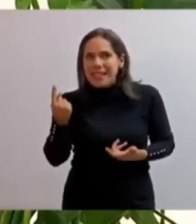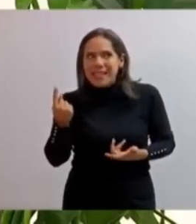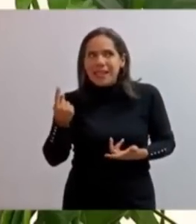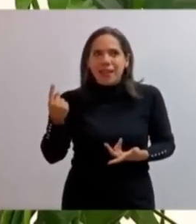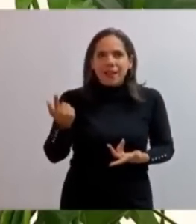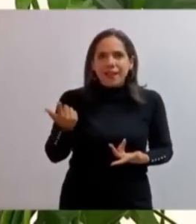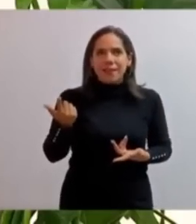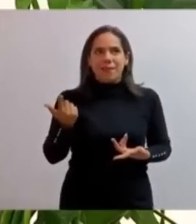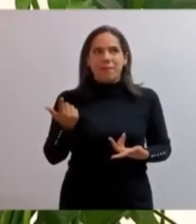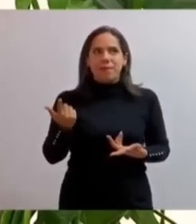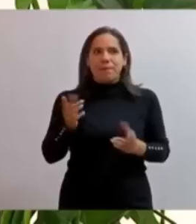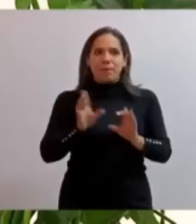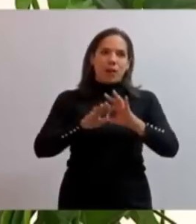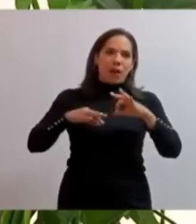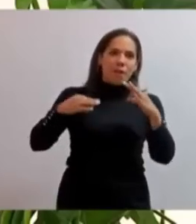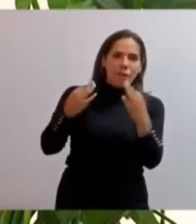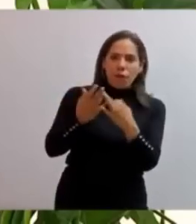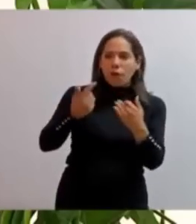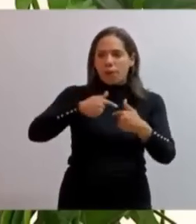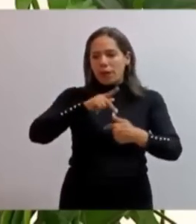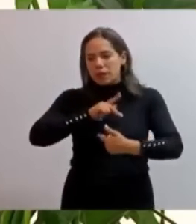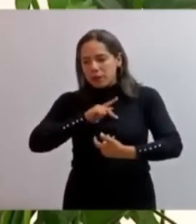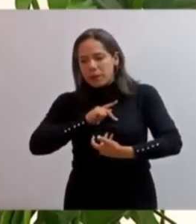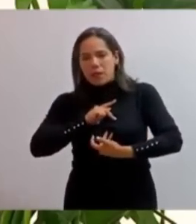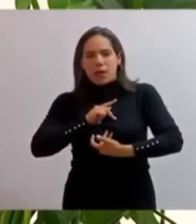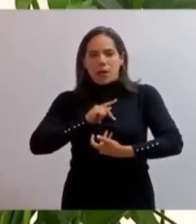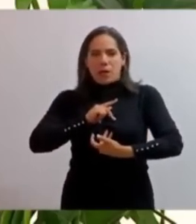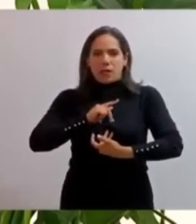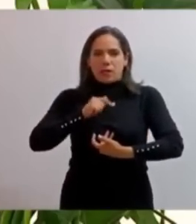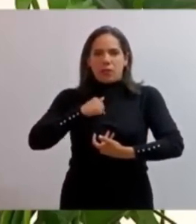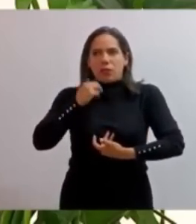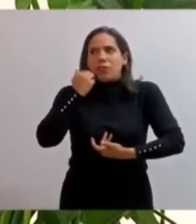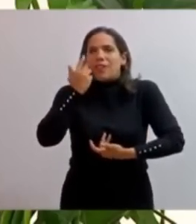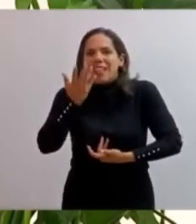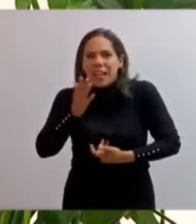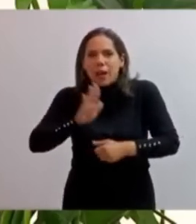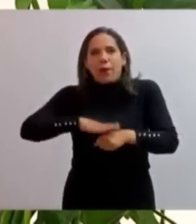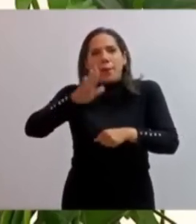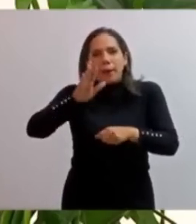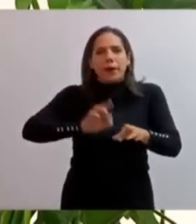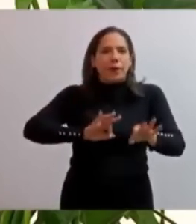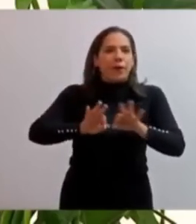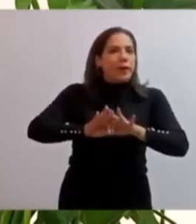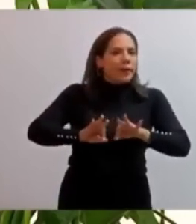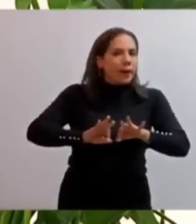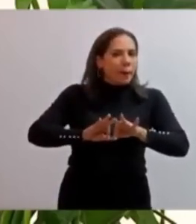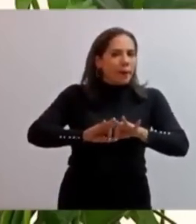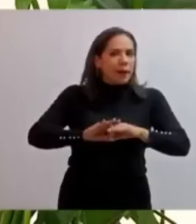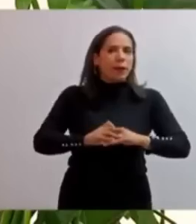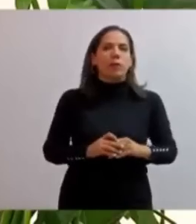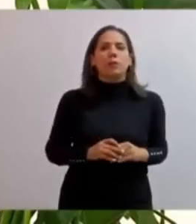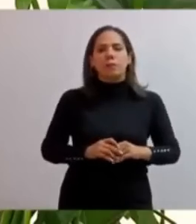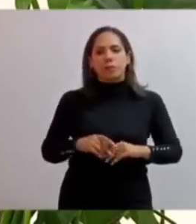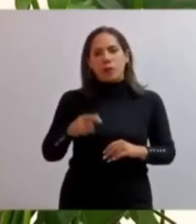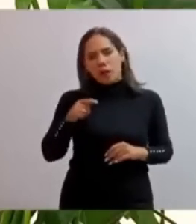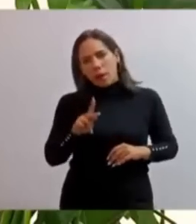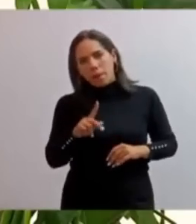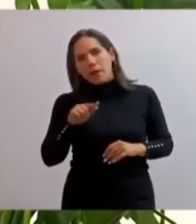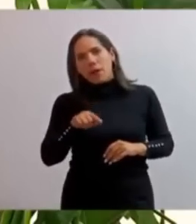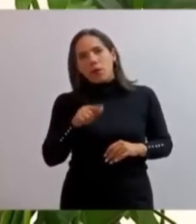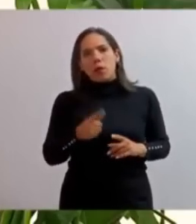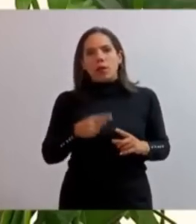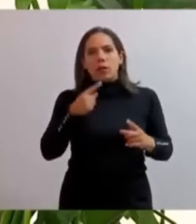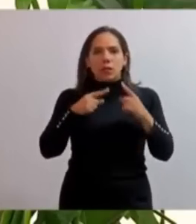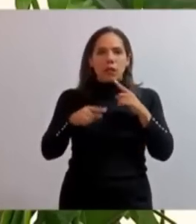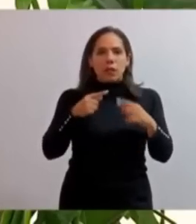nuestra formación profesional queremos enriquecer. Yo entiendo que ahorita, y está la discusión en este